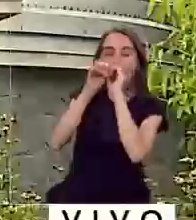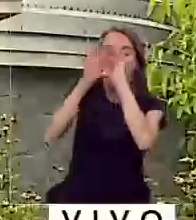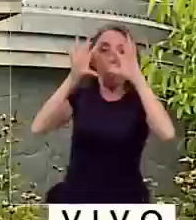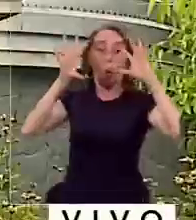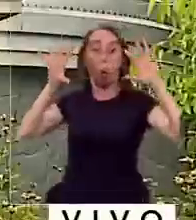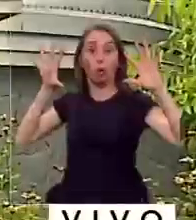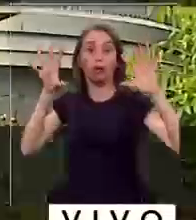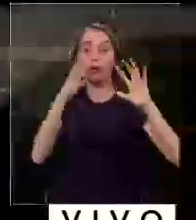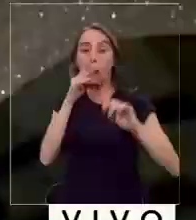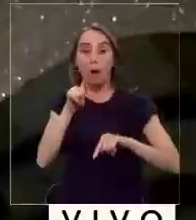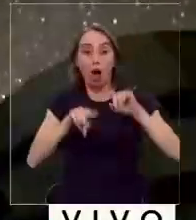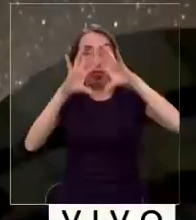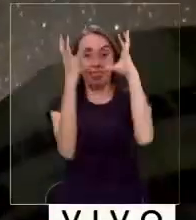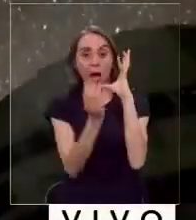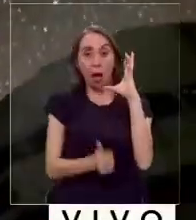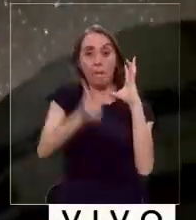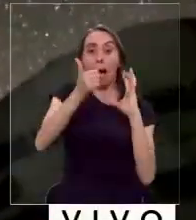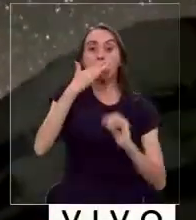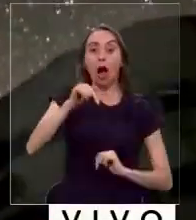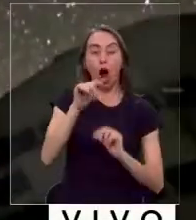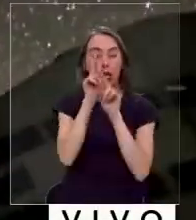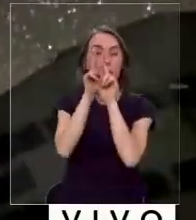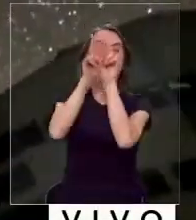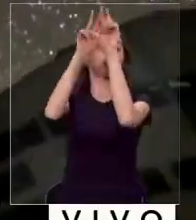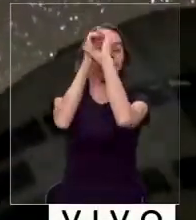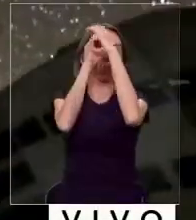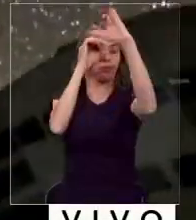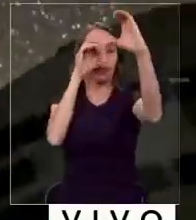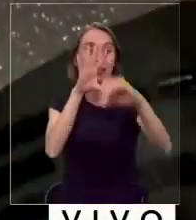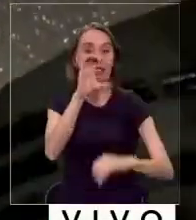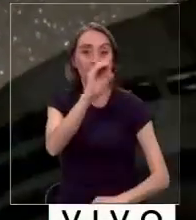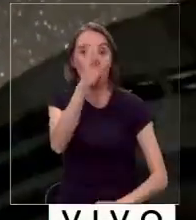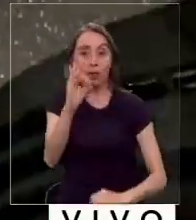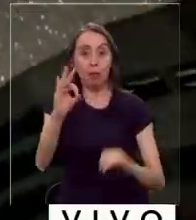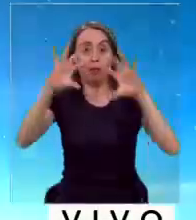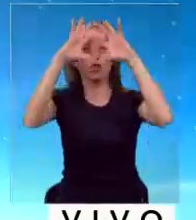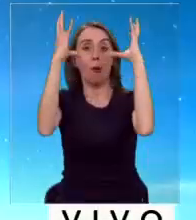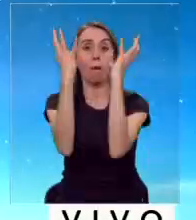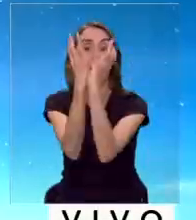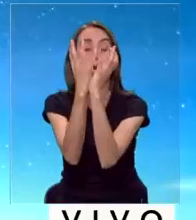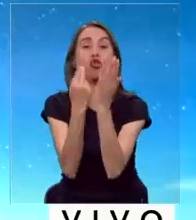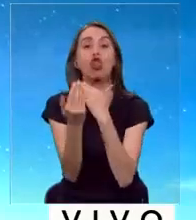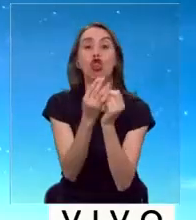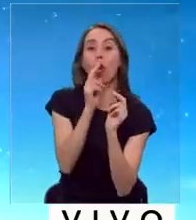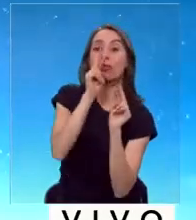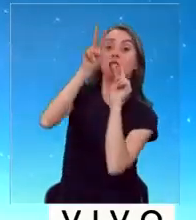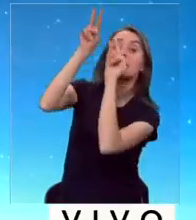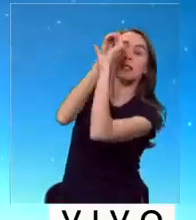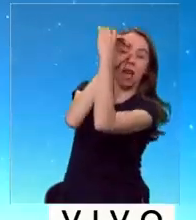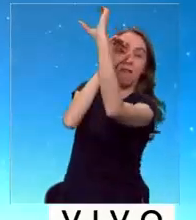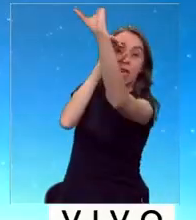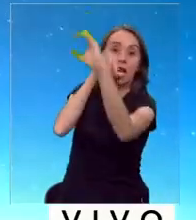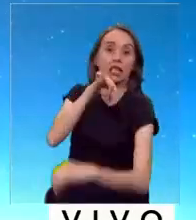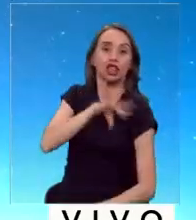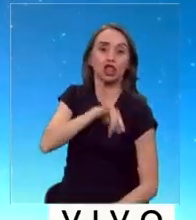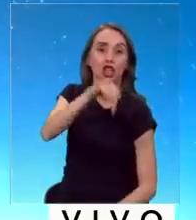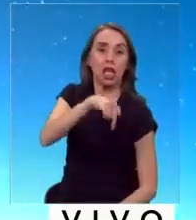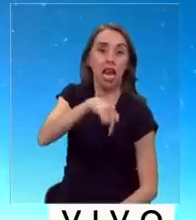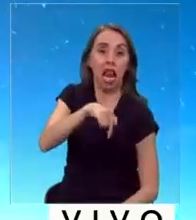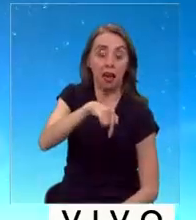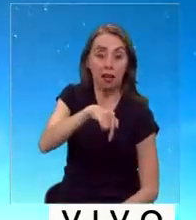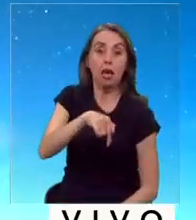que podríamos desde la Tierra. Más del 50% de la observación astronómica del mundo se realiza desde Chile, un porcentaje que